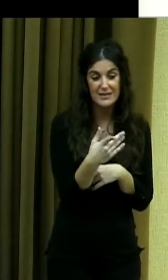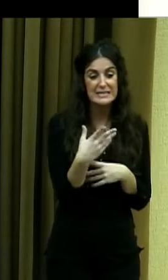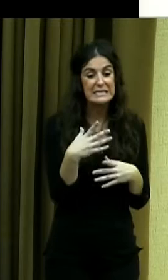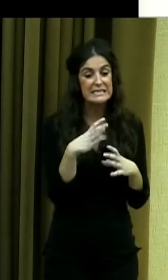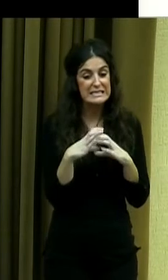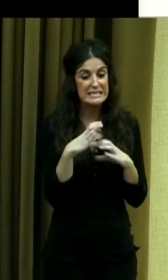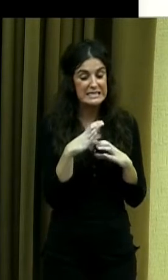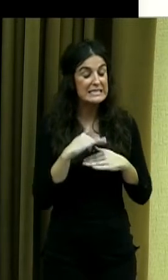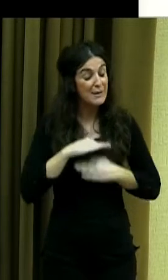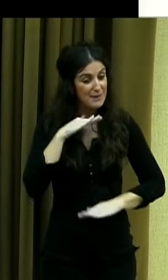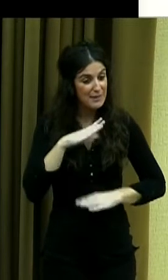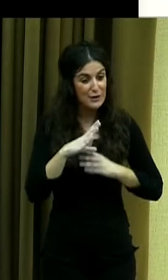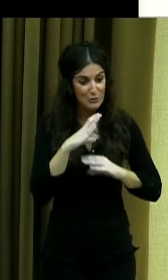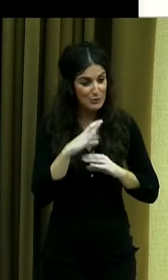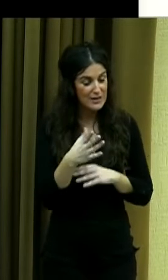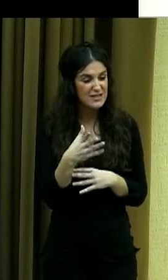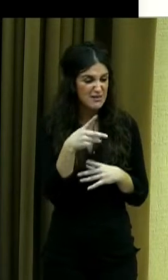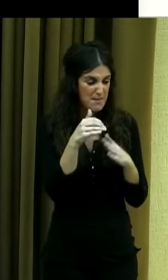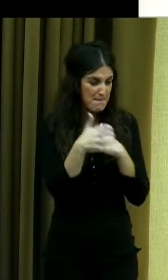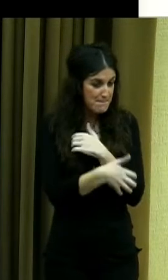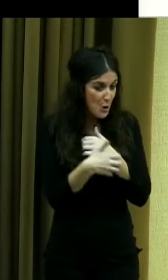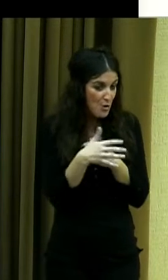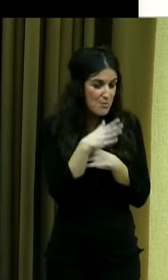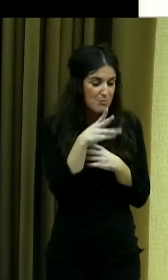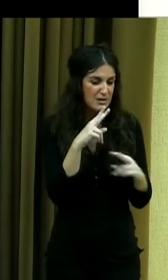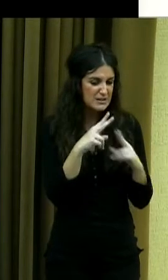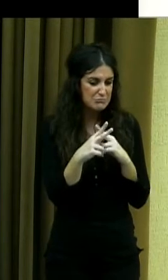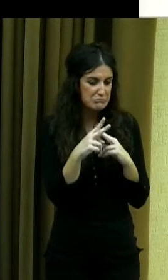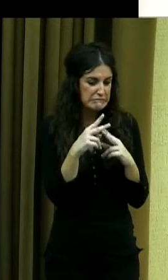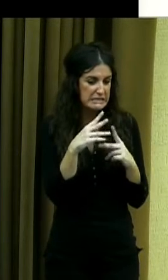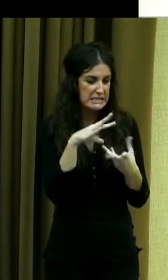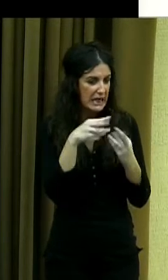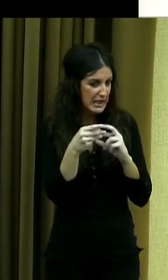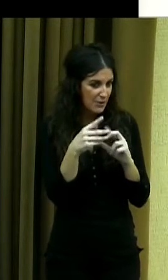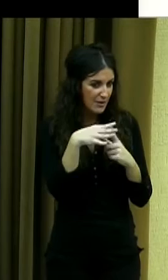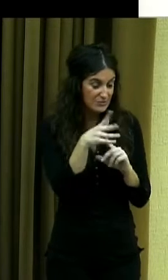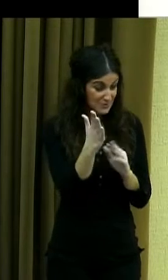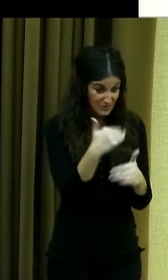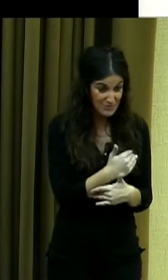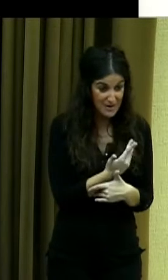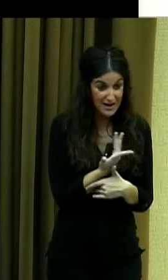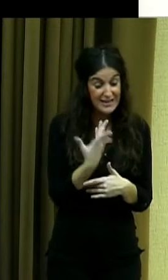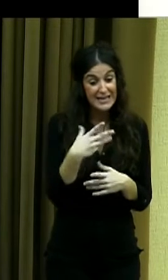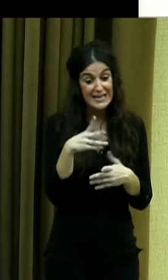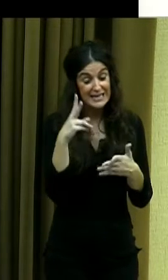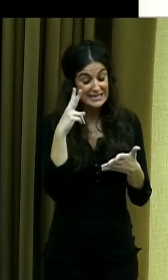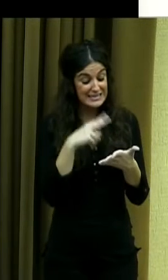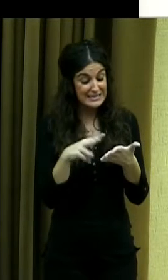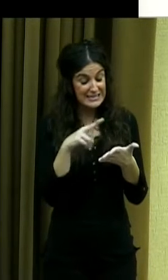comunicativa va a ser pobre porque dan respuestas inadaptadas al contexto y suelen tener una interpretación literal en la comprensión de